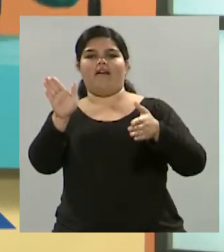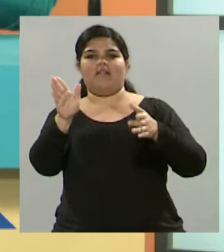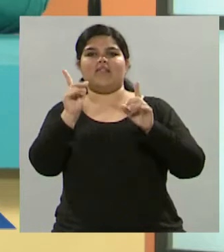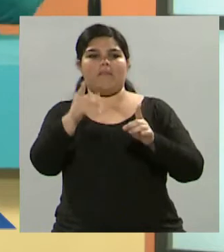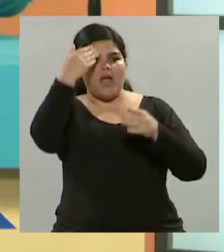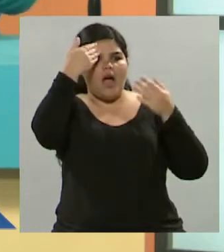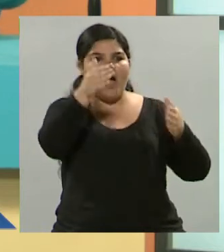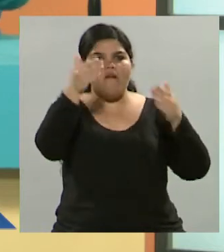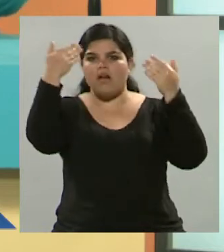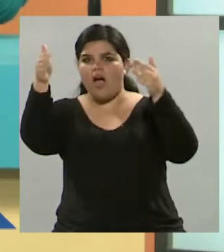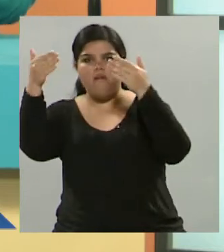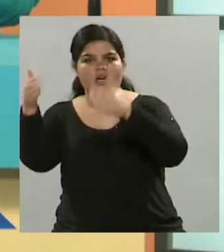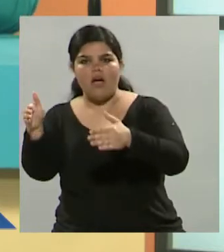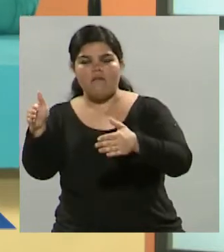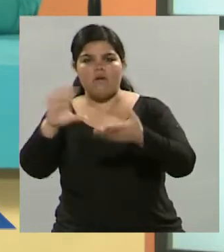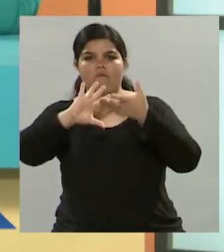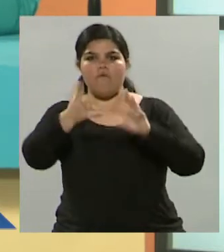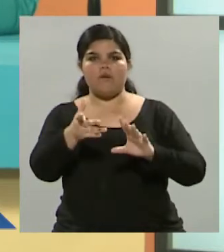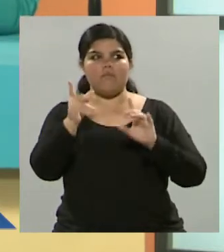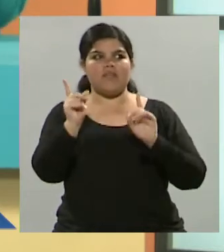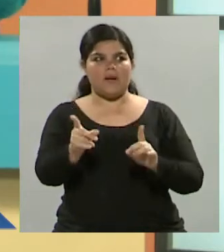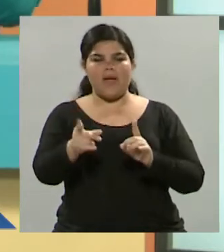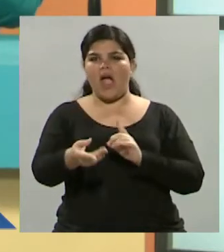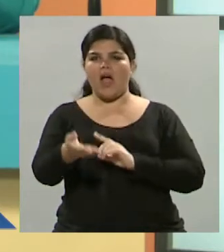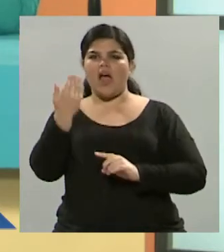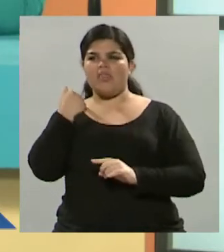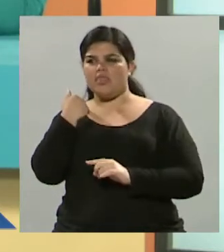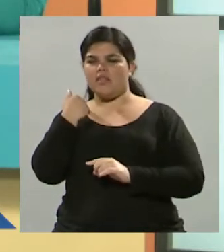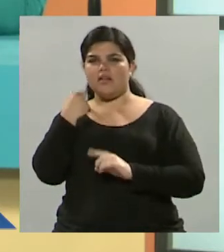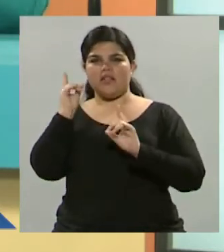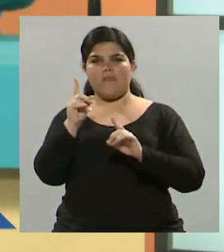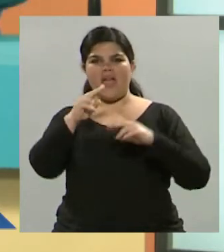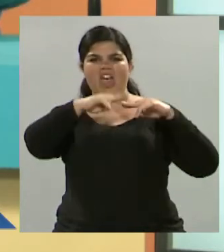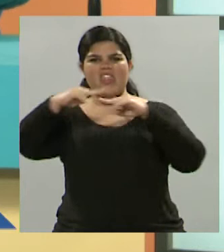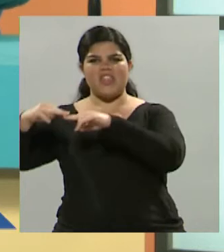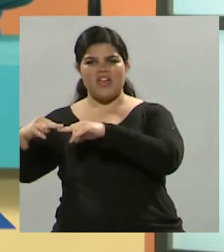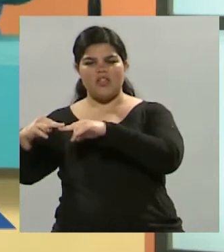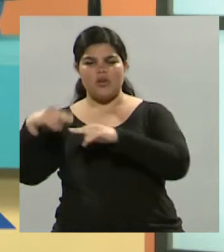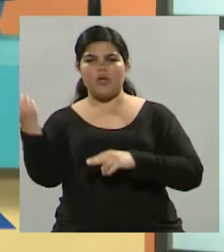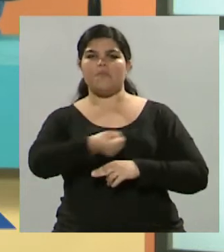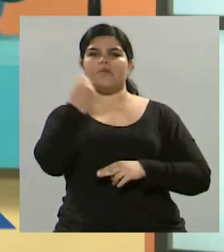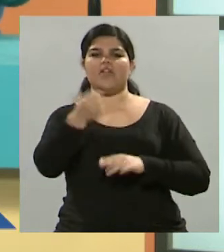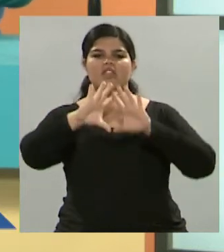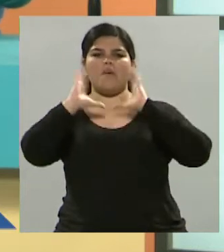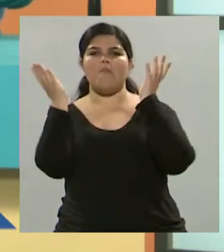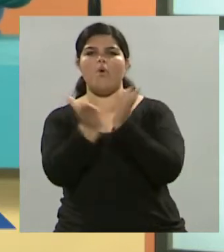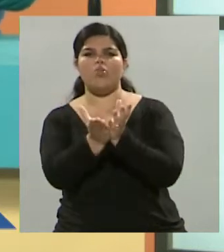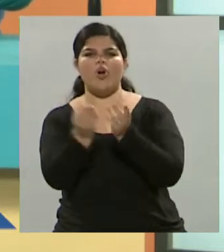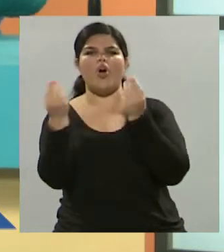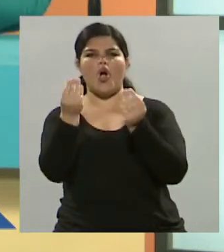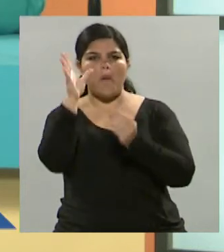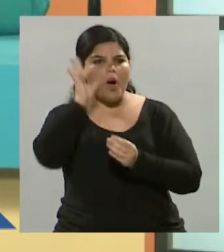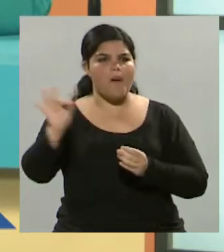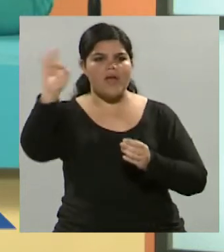la de él, o la de los que están mirando atrás de nosotros y editando esto. O sea, la de todos. Entonces, a mí sí me